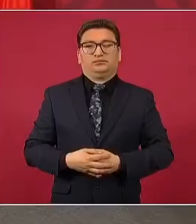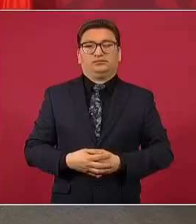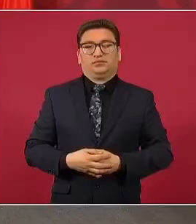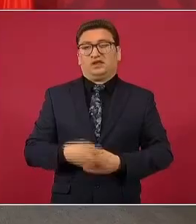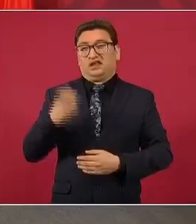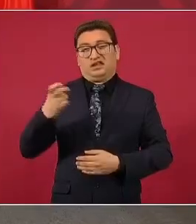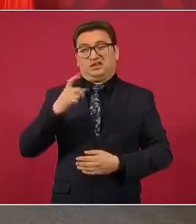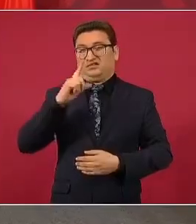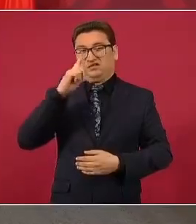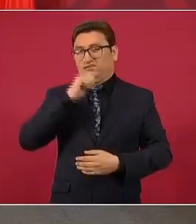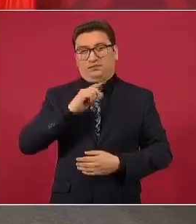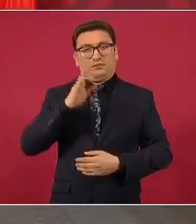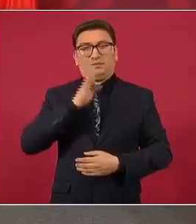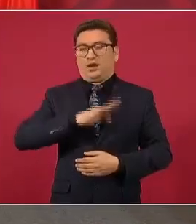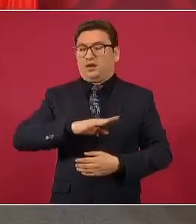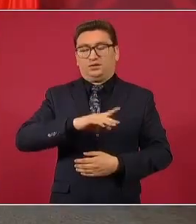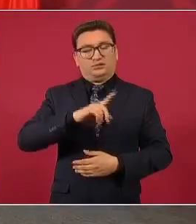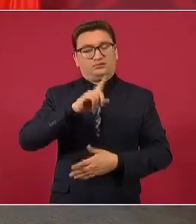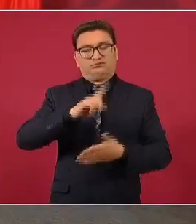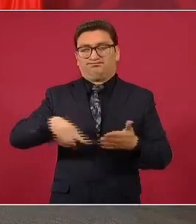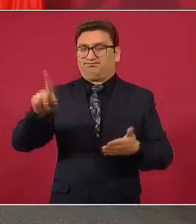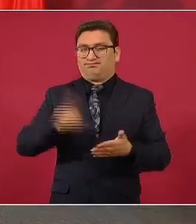una falla, es tache.